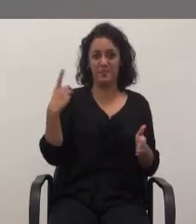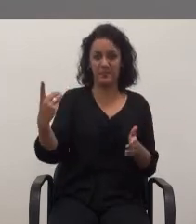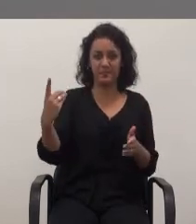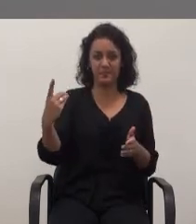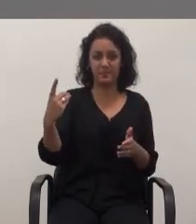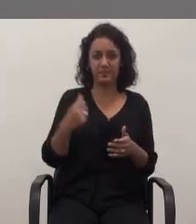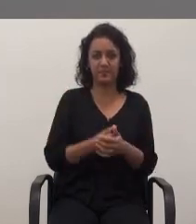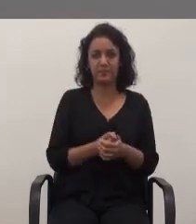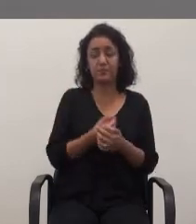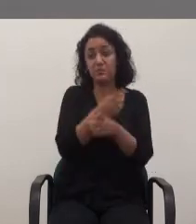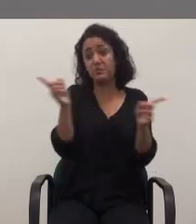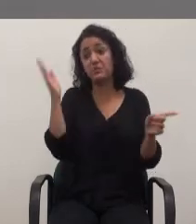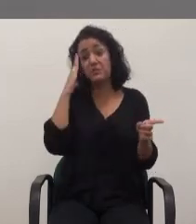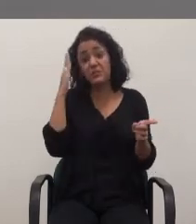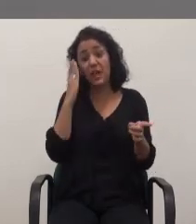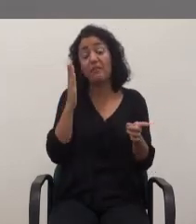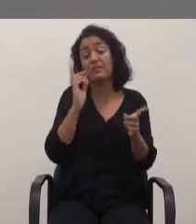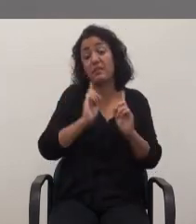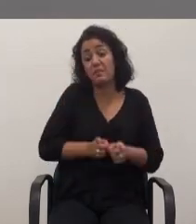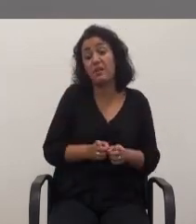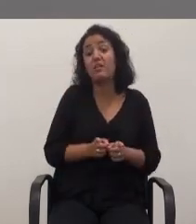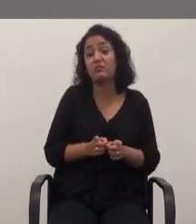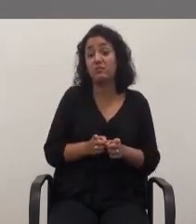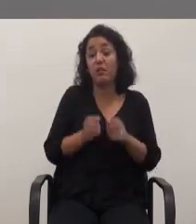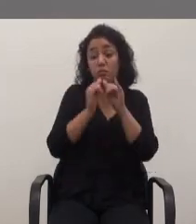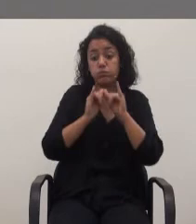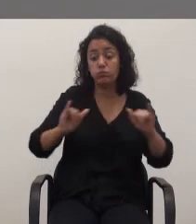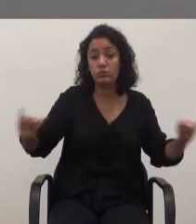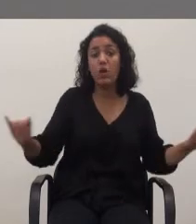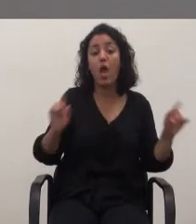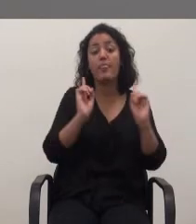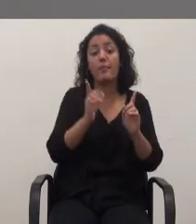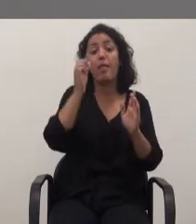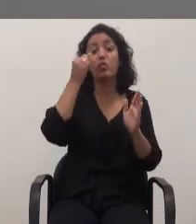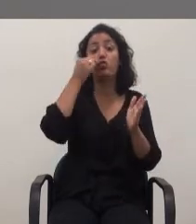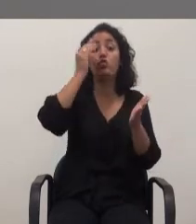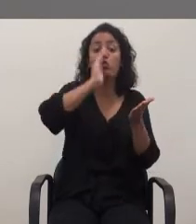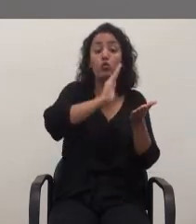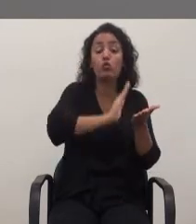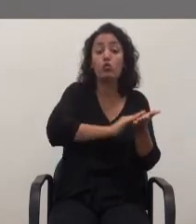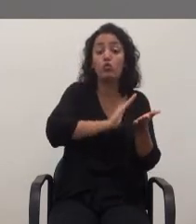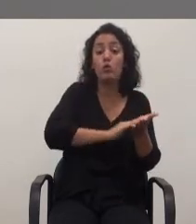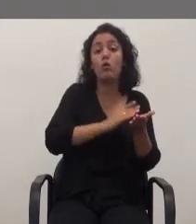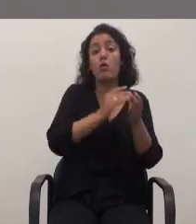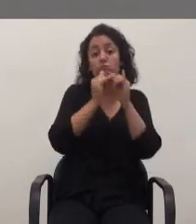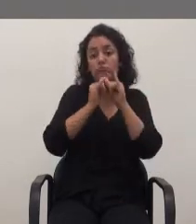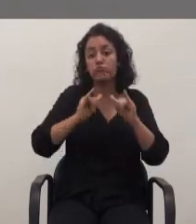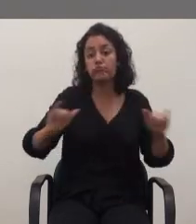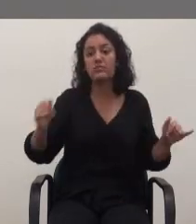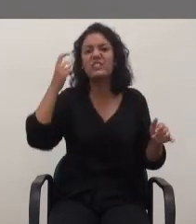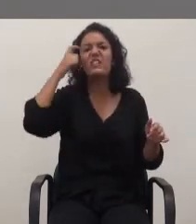Todos supieron, porque también se publicó y fue un documento que circuló bastante, cuáles eran las ideas en